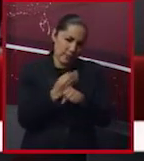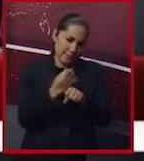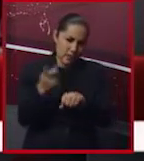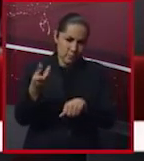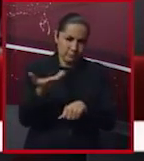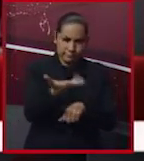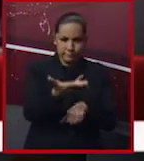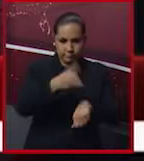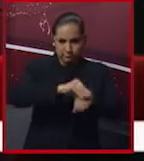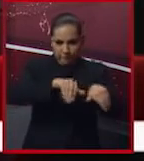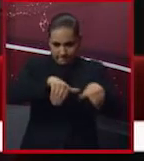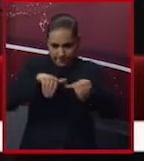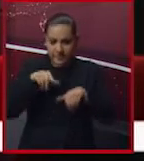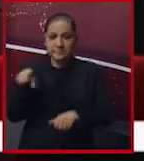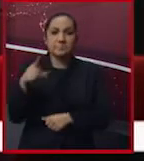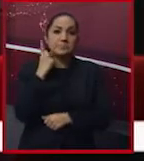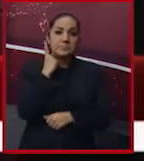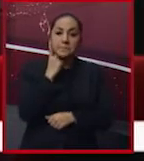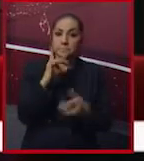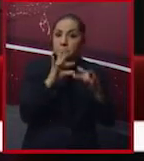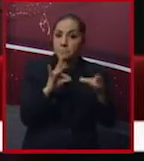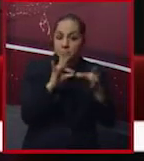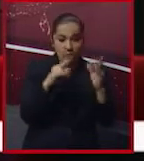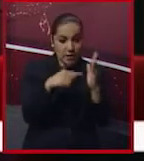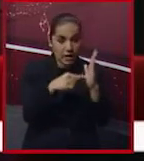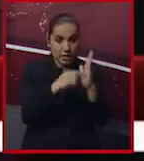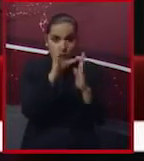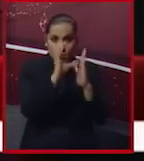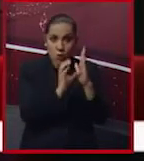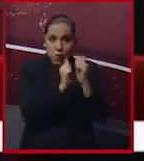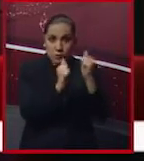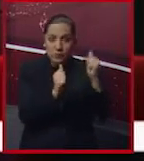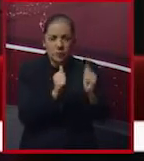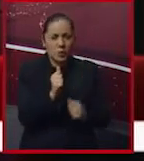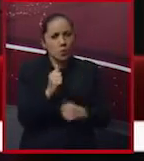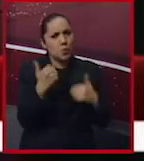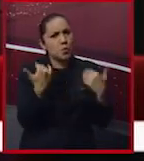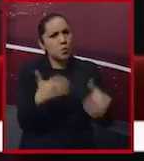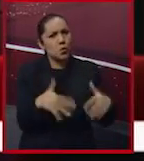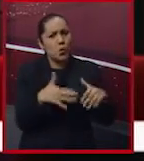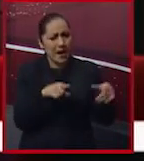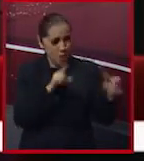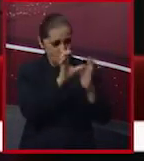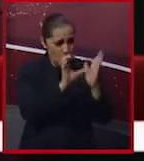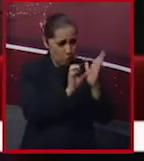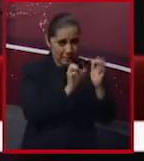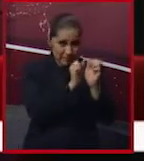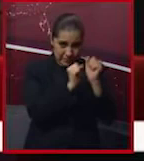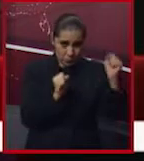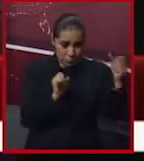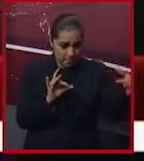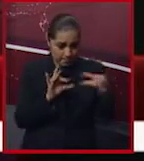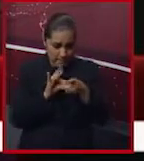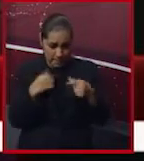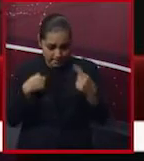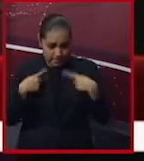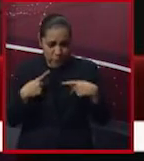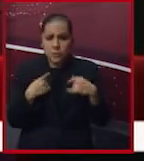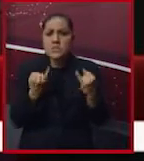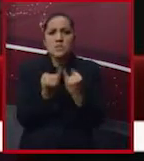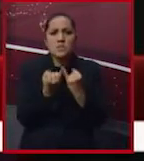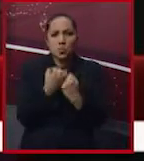la Constitución es a las personas como la conciencia, que tiene una